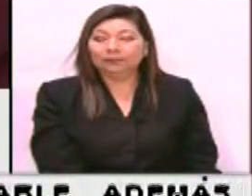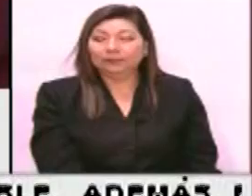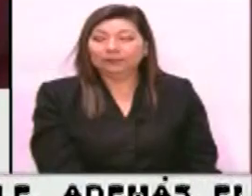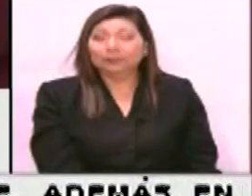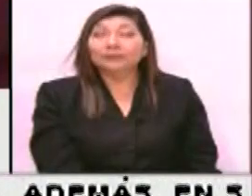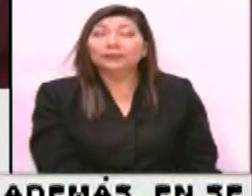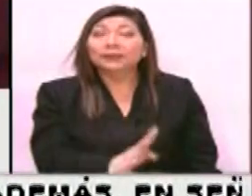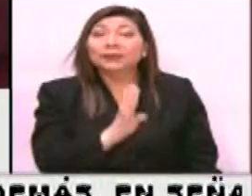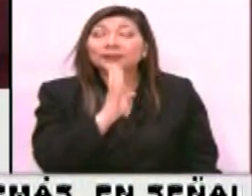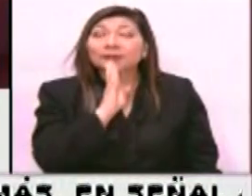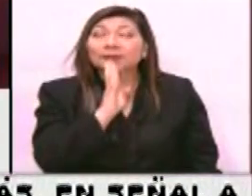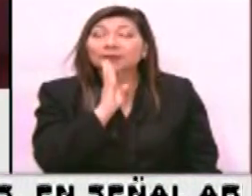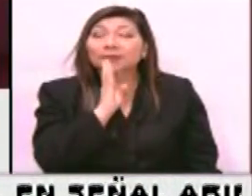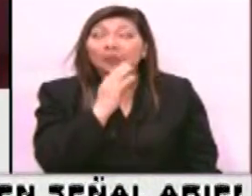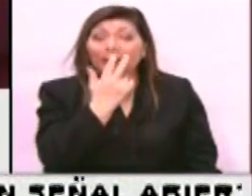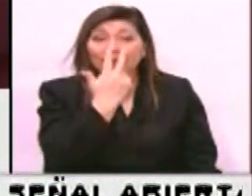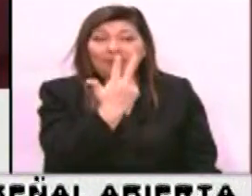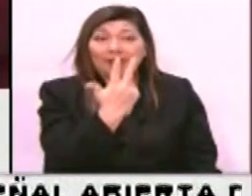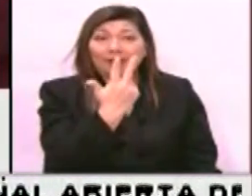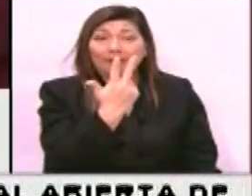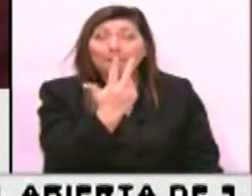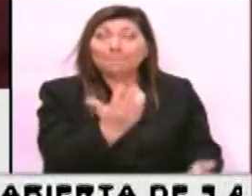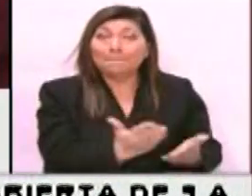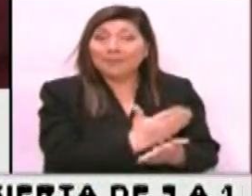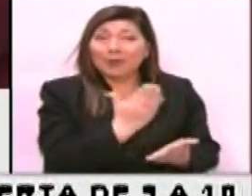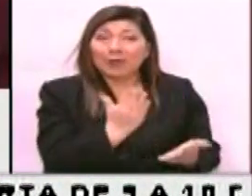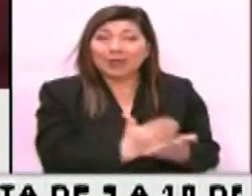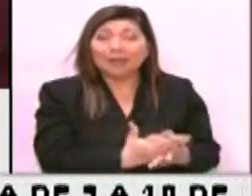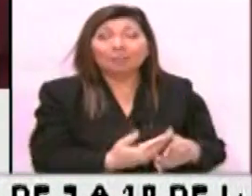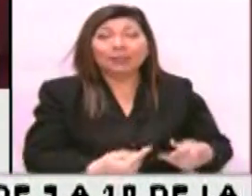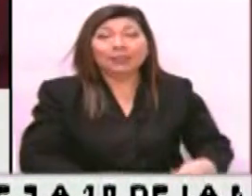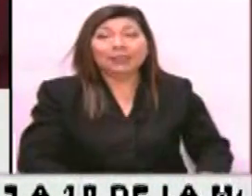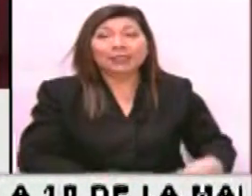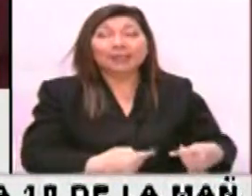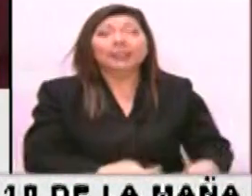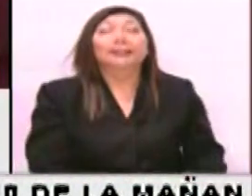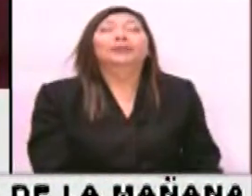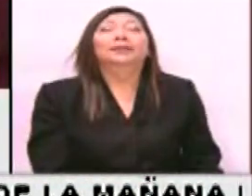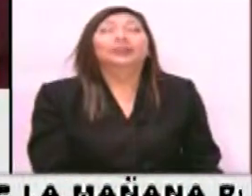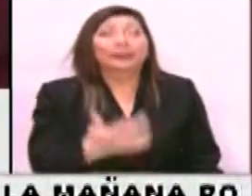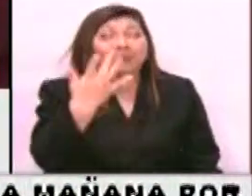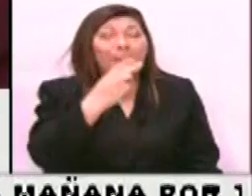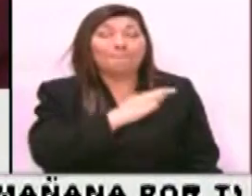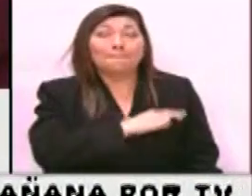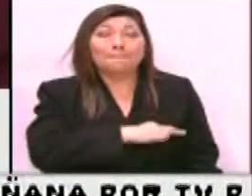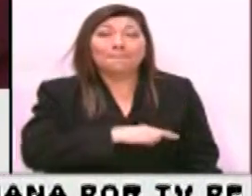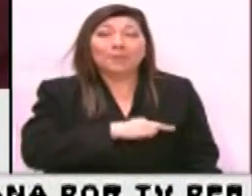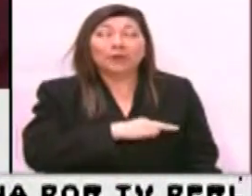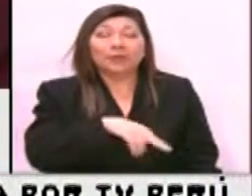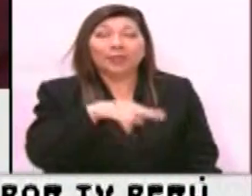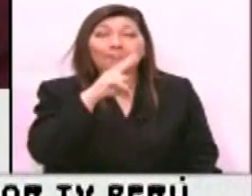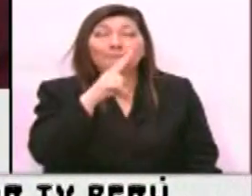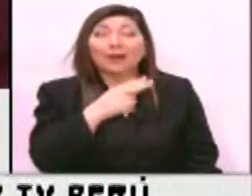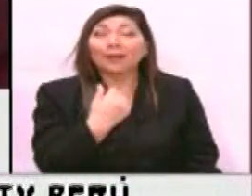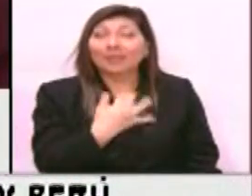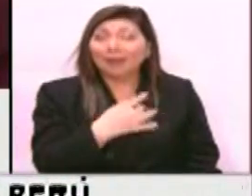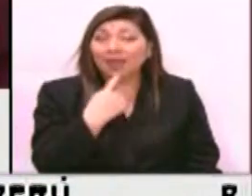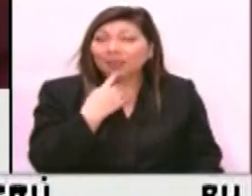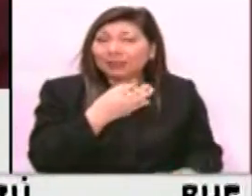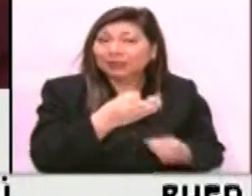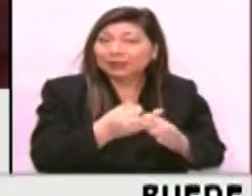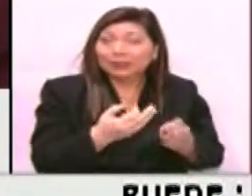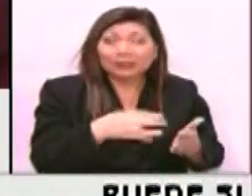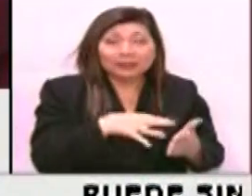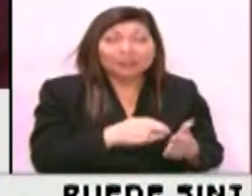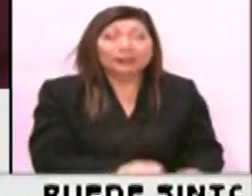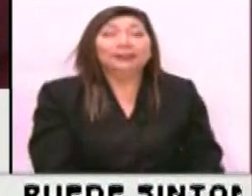Se ha dicho que ha habido tres casos en los cuales se ha discutido la incapacidad moral en la historia del Perú, y ya los estudiosos,